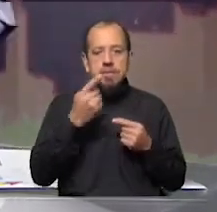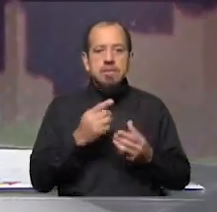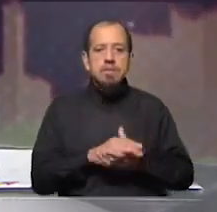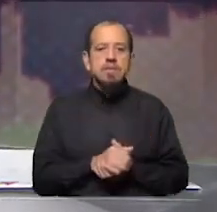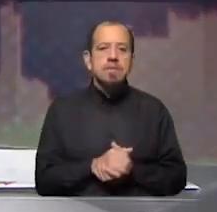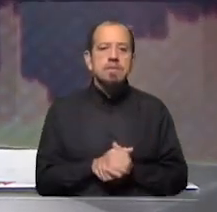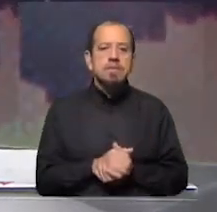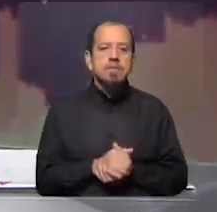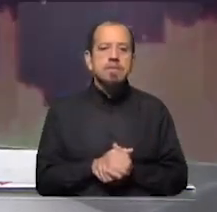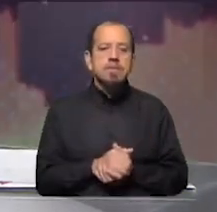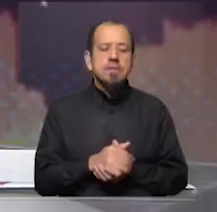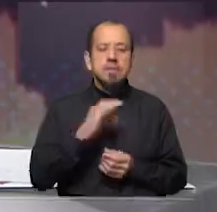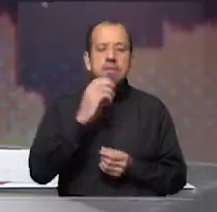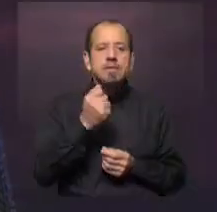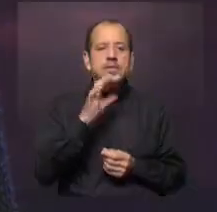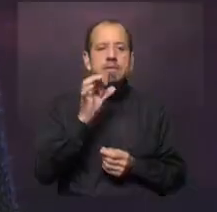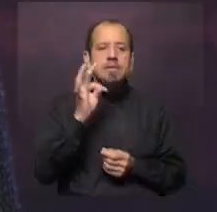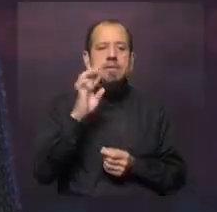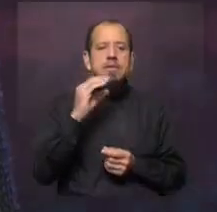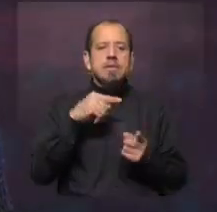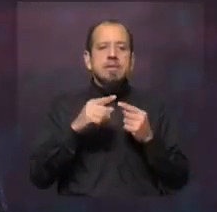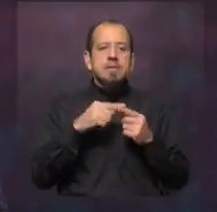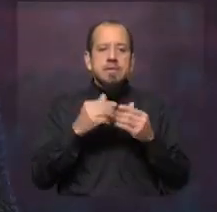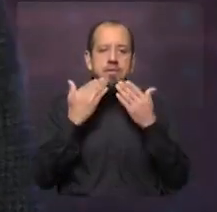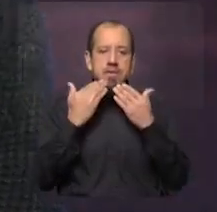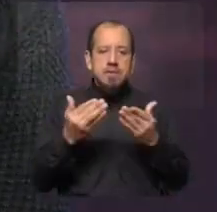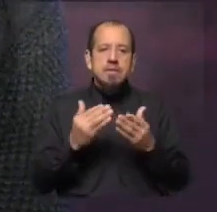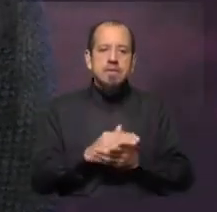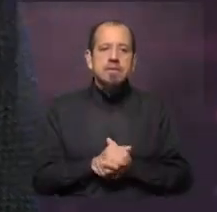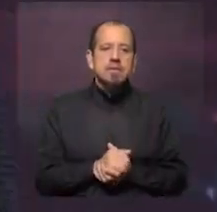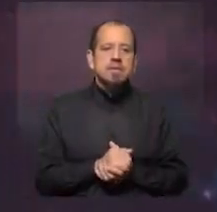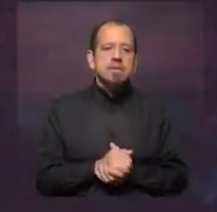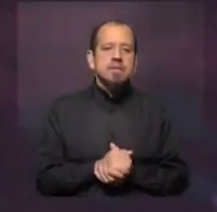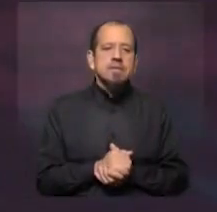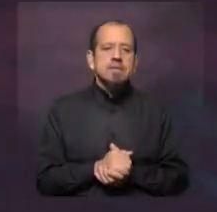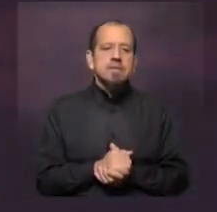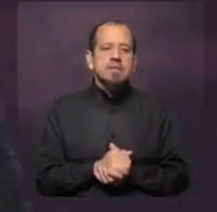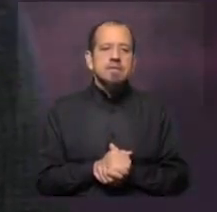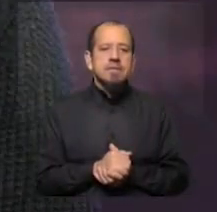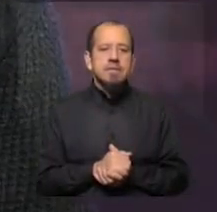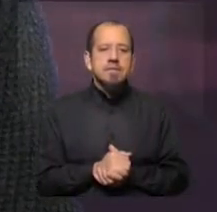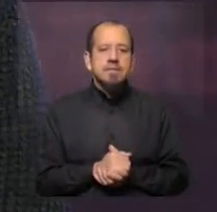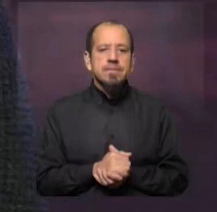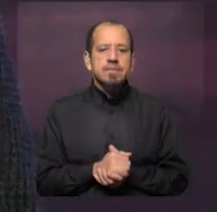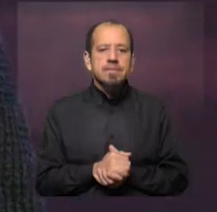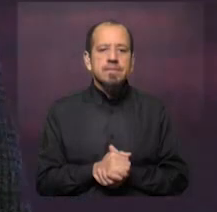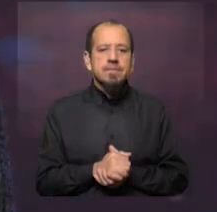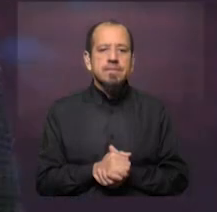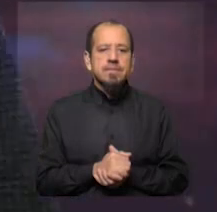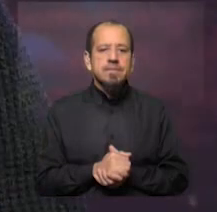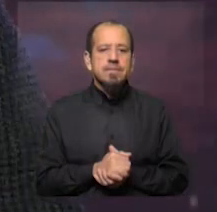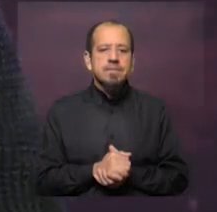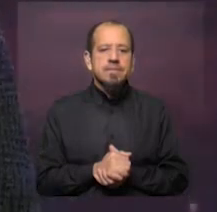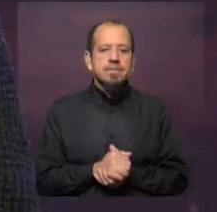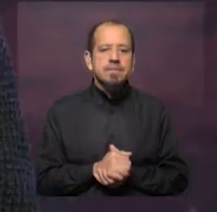Por favor Martín Castro Muchas gracias por estar hoy acá terminamos este video gracias por la invitación